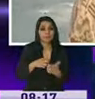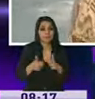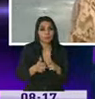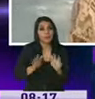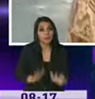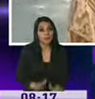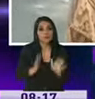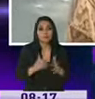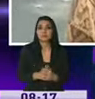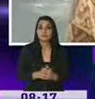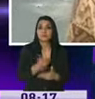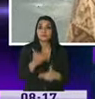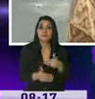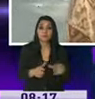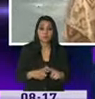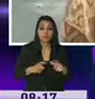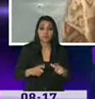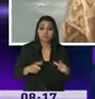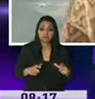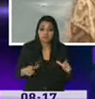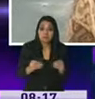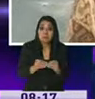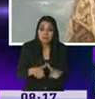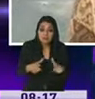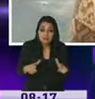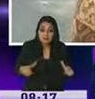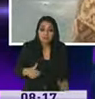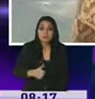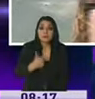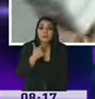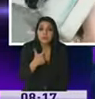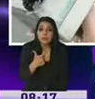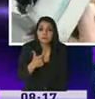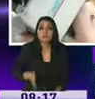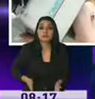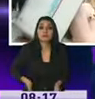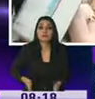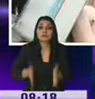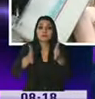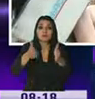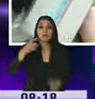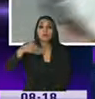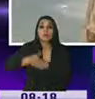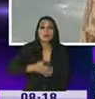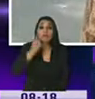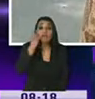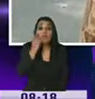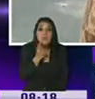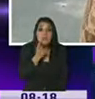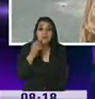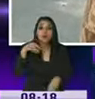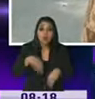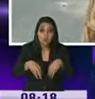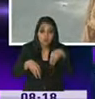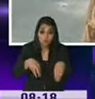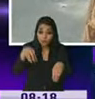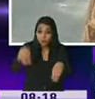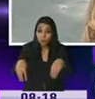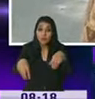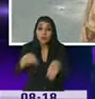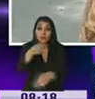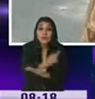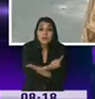y luego los huecos se van agrandando. Vuelvo a decir, la Simón Bolívar Autoridad está llena de huecos. Esto, toda la